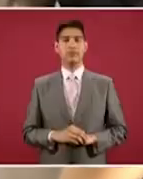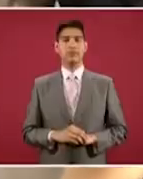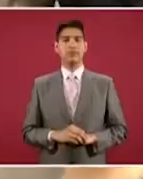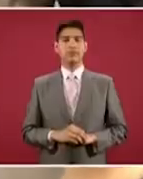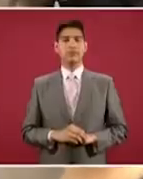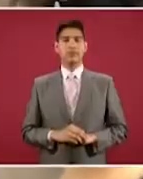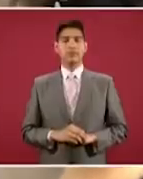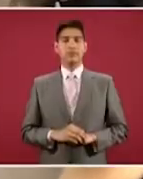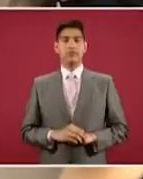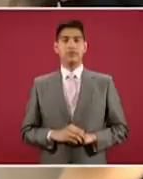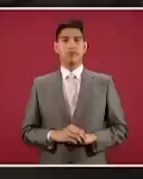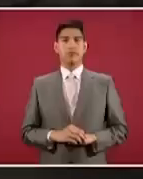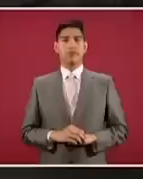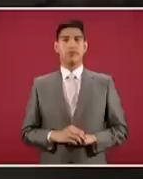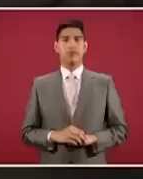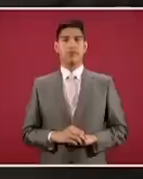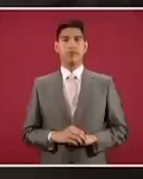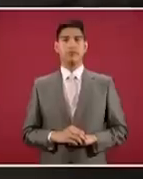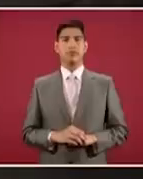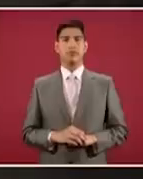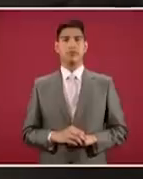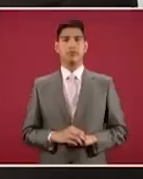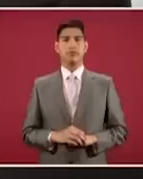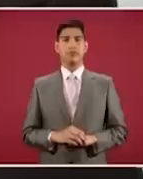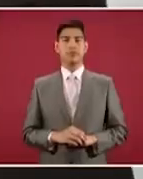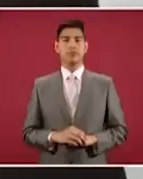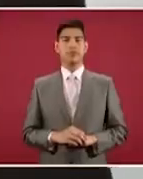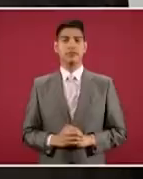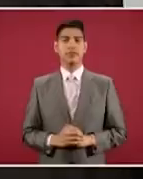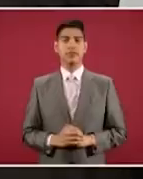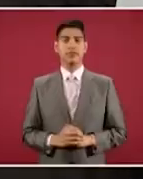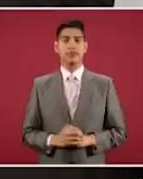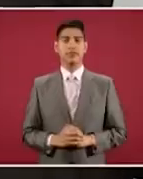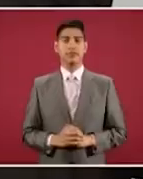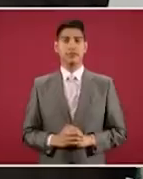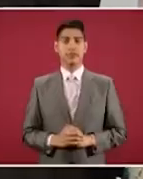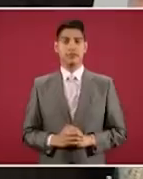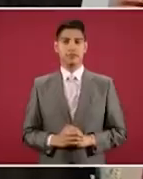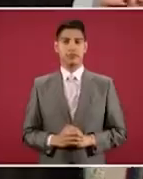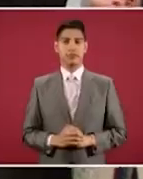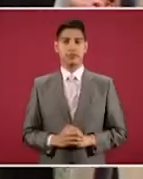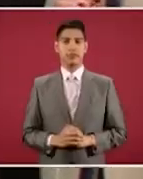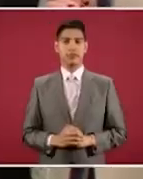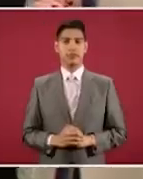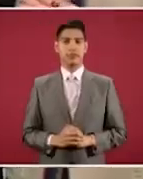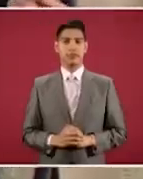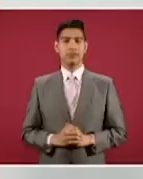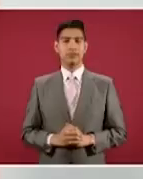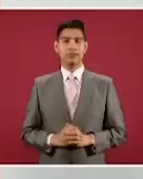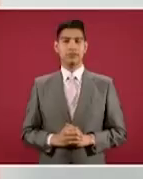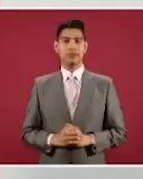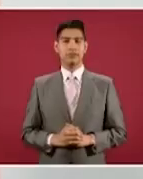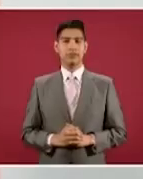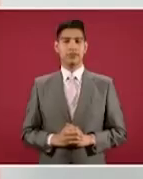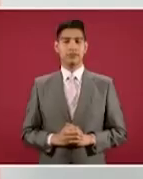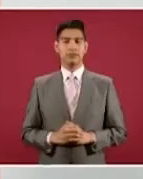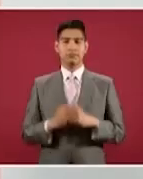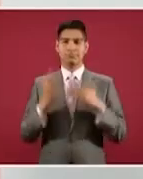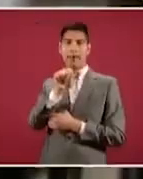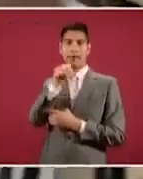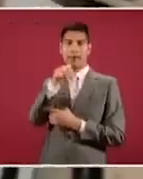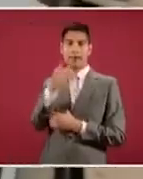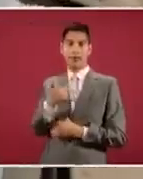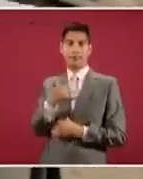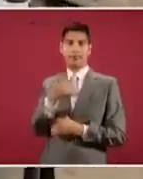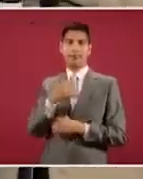el creador teatral abraham oceransky en historia ciencias sociales y filosofía el jurista diego valadés y en